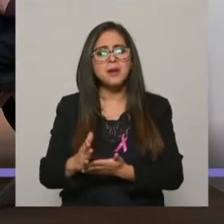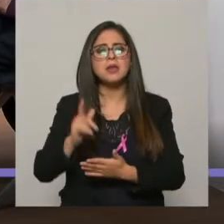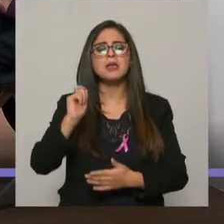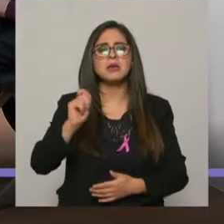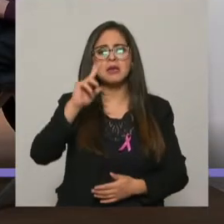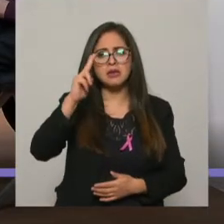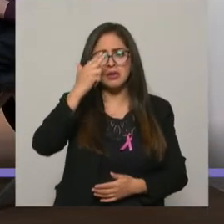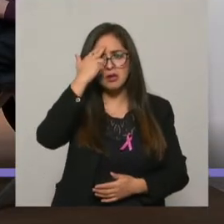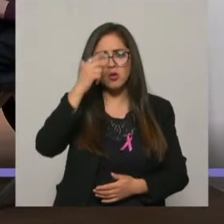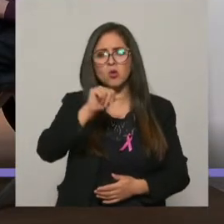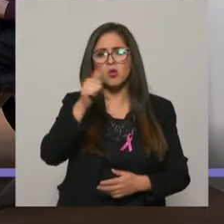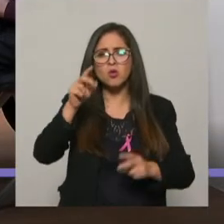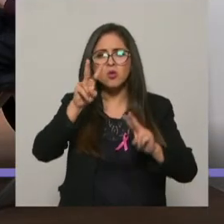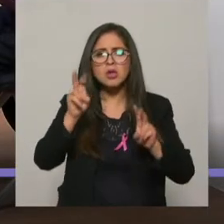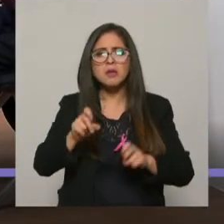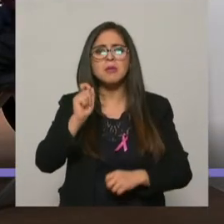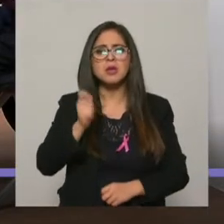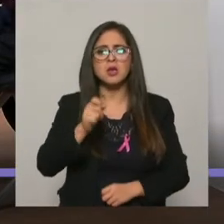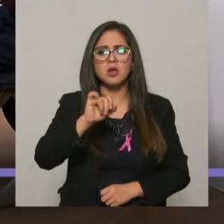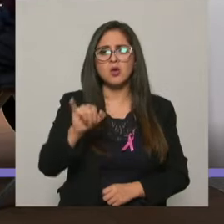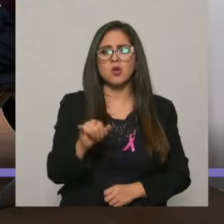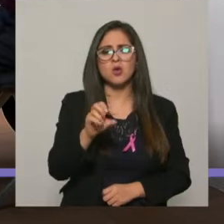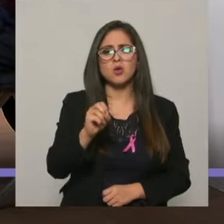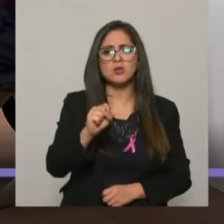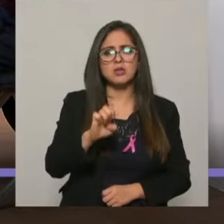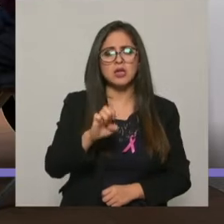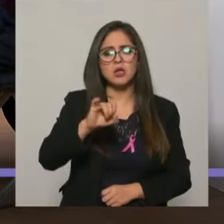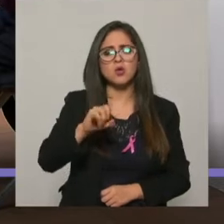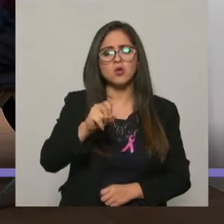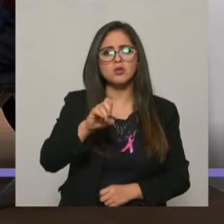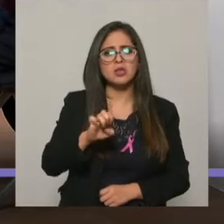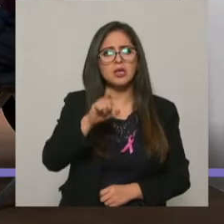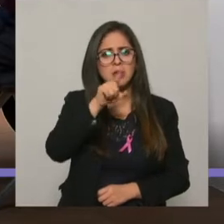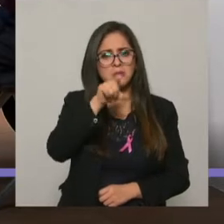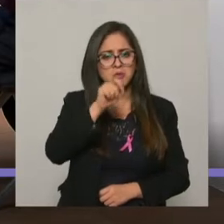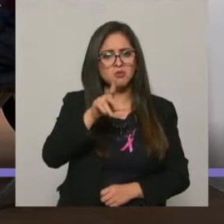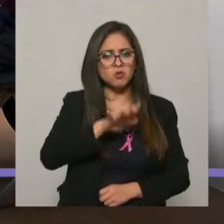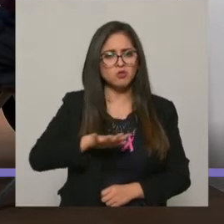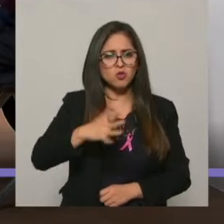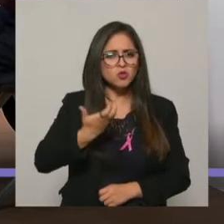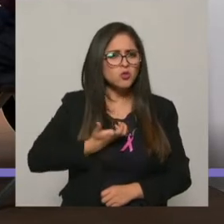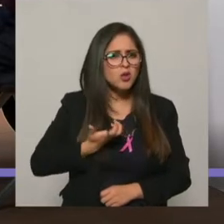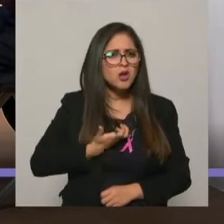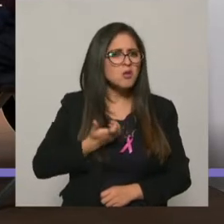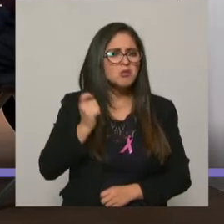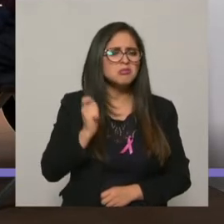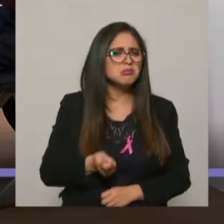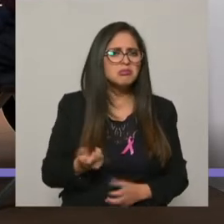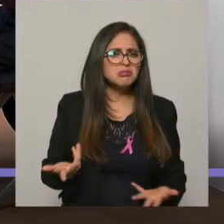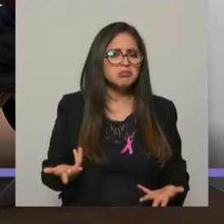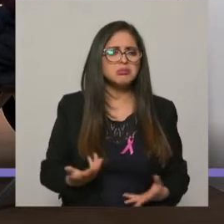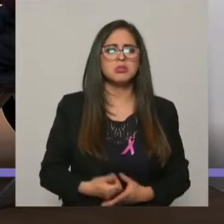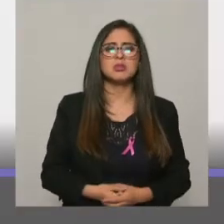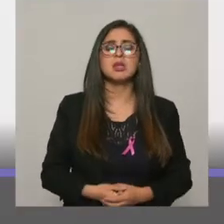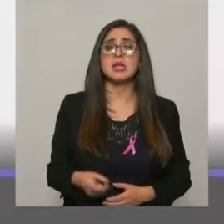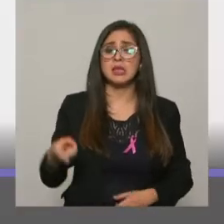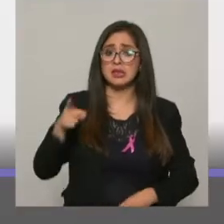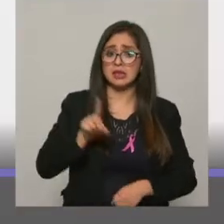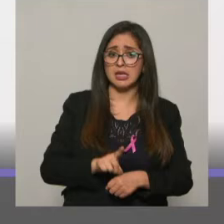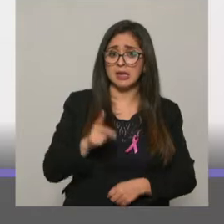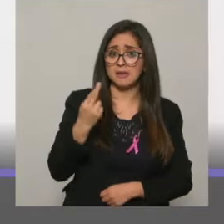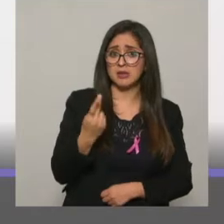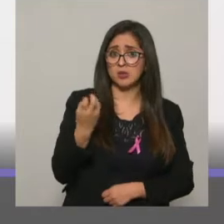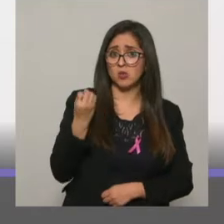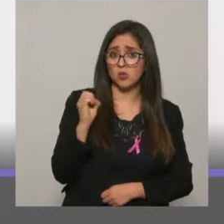hablando ya de otro tema, de José José en el Zócalo. ¿Cómo va a estar? Así es, bueno, el 25